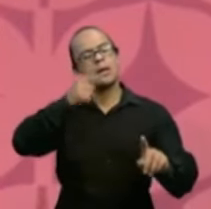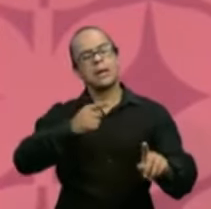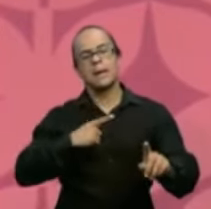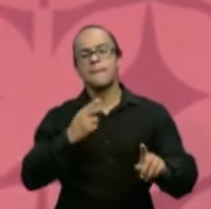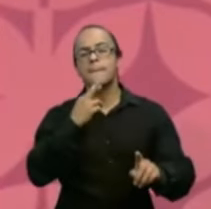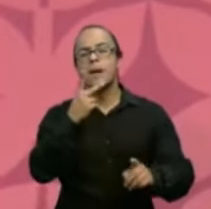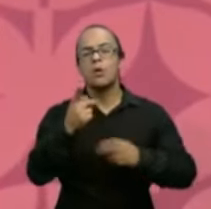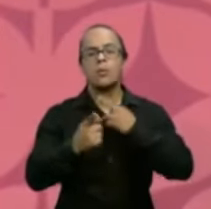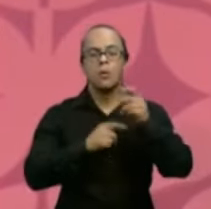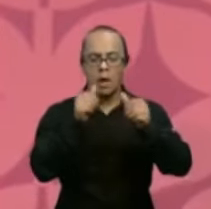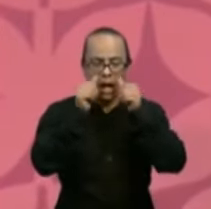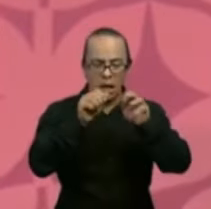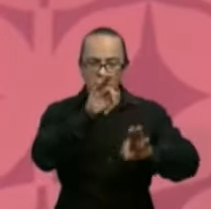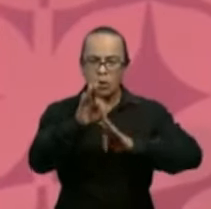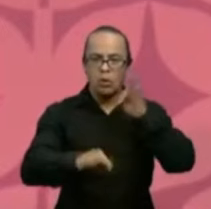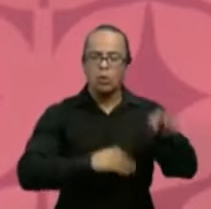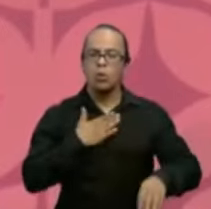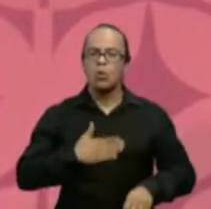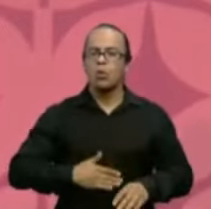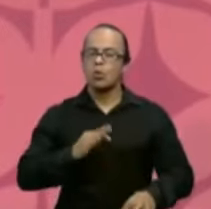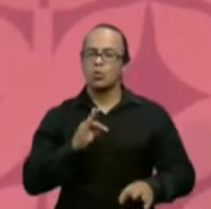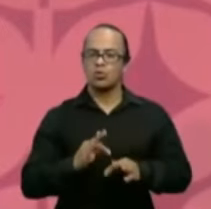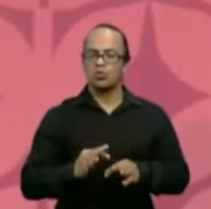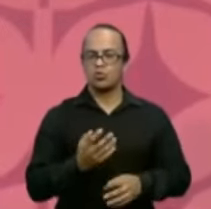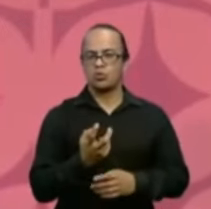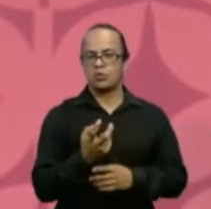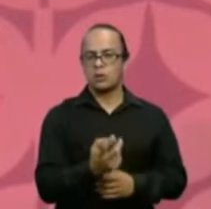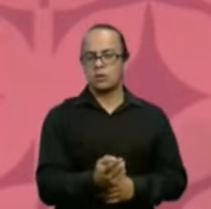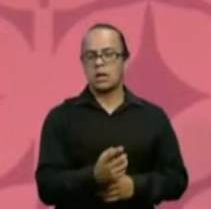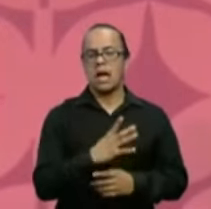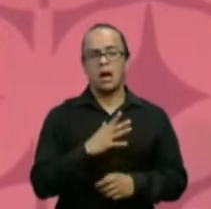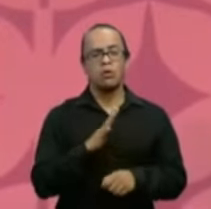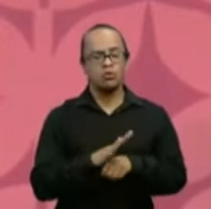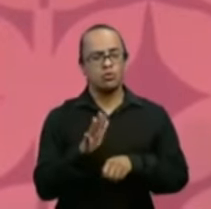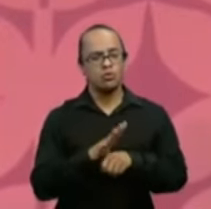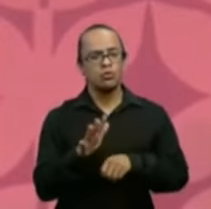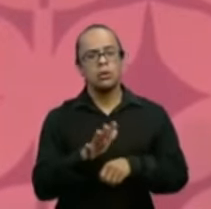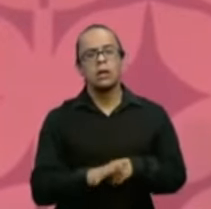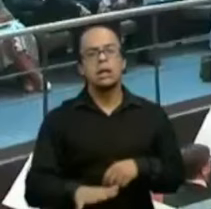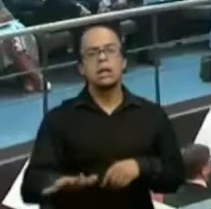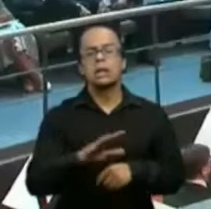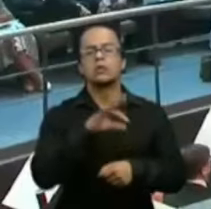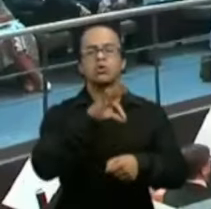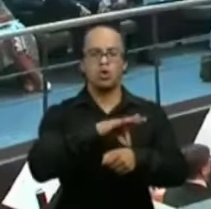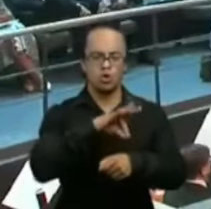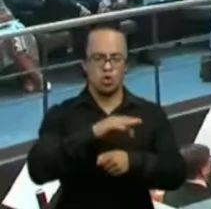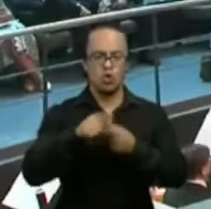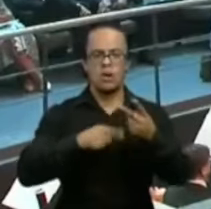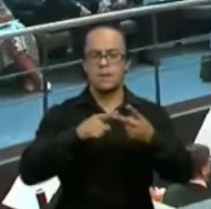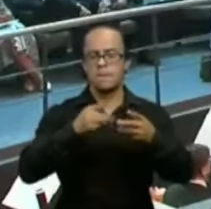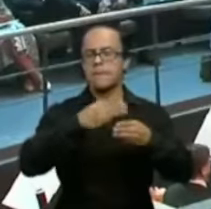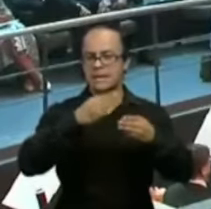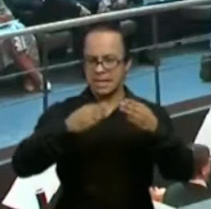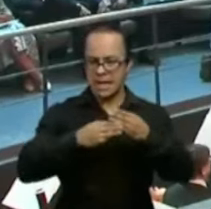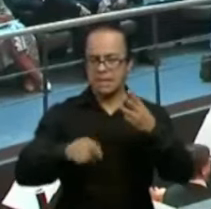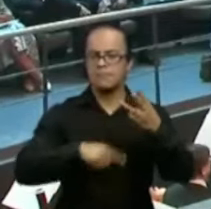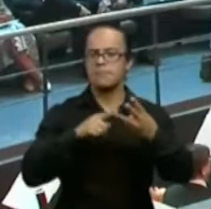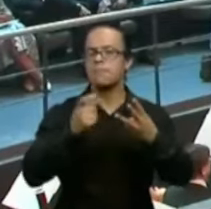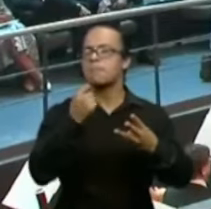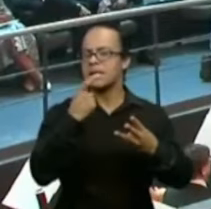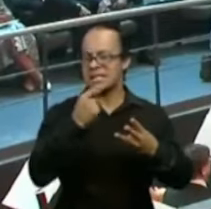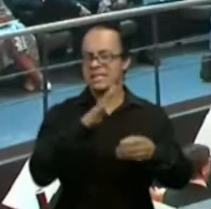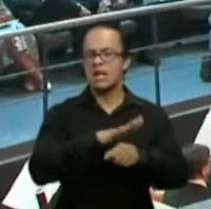mejores servicios oportunos y de calidad. Contaremos con suficiencia de personal médico, equipamiento y